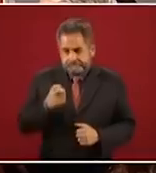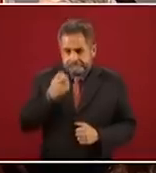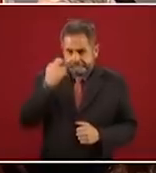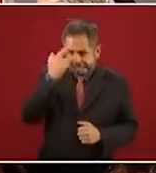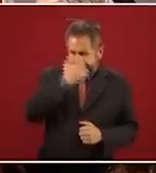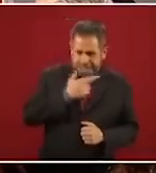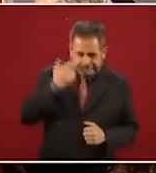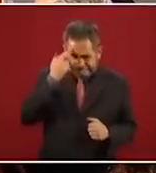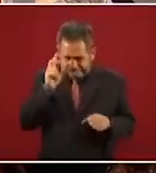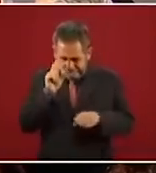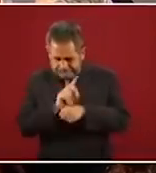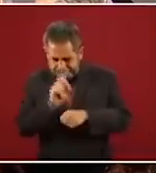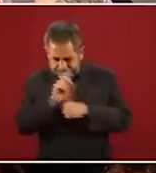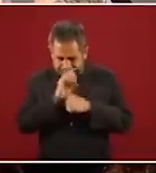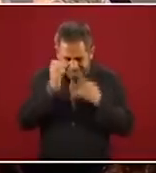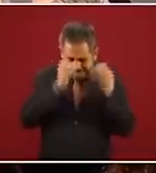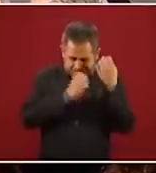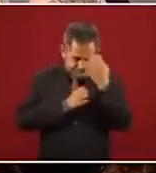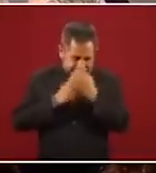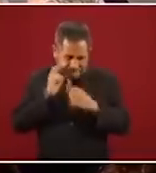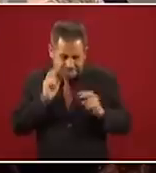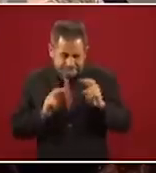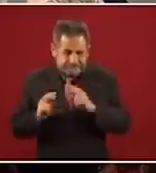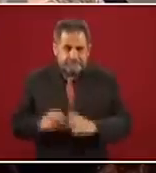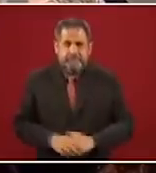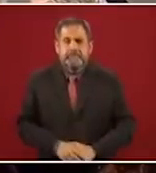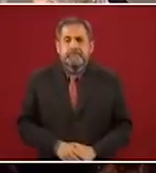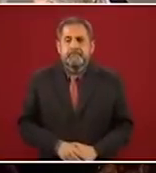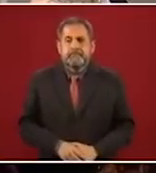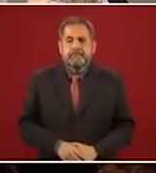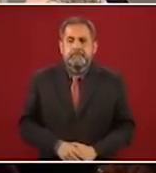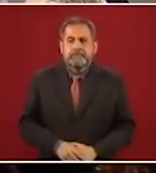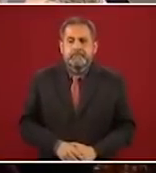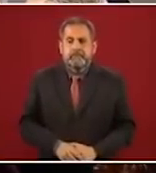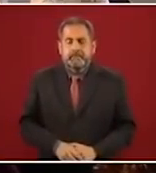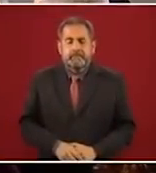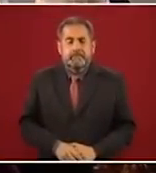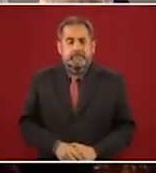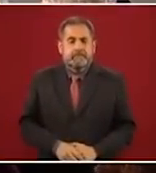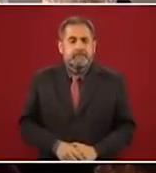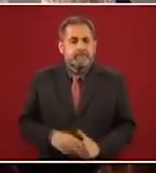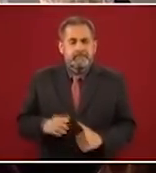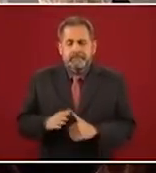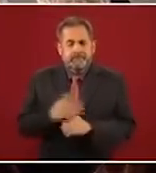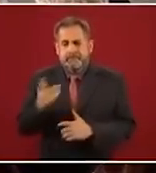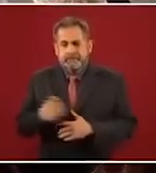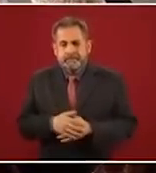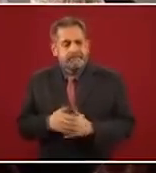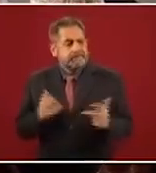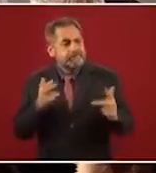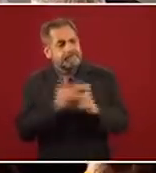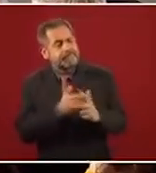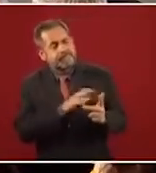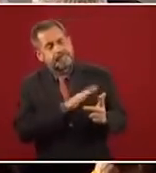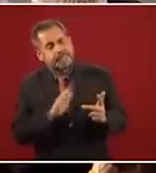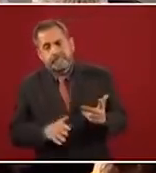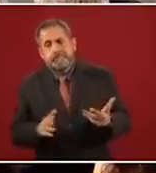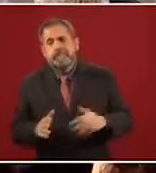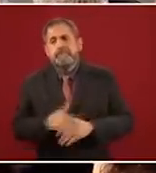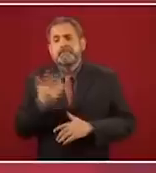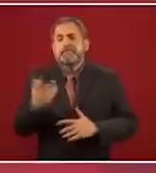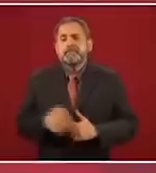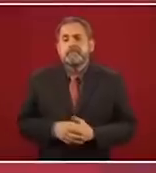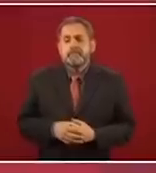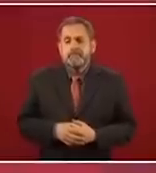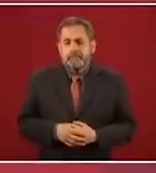revisamos diariamente? ¿Sí? Ahora, ¿por qué homicidios? ¿Sí? ¿Por